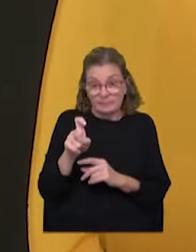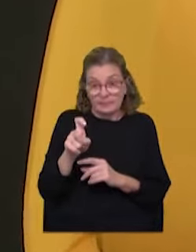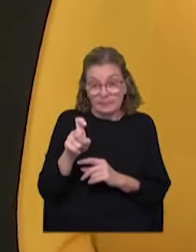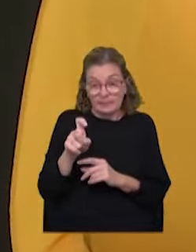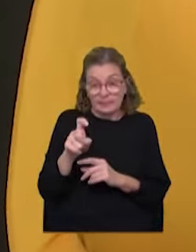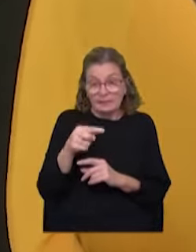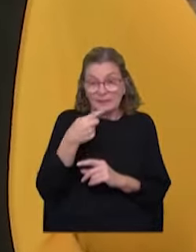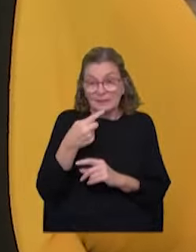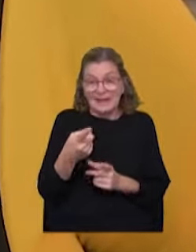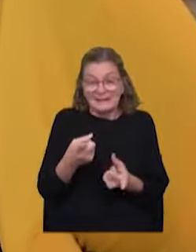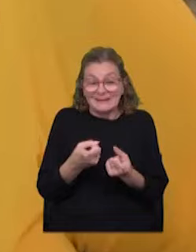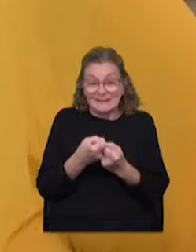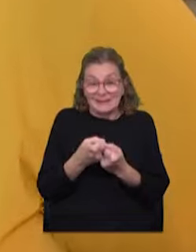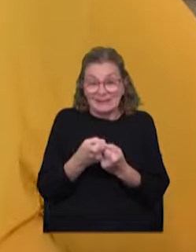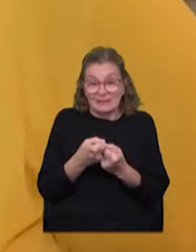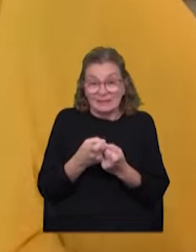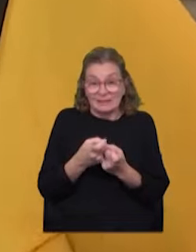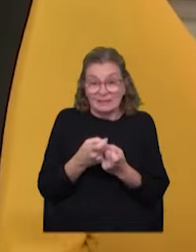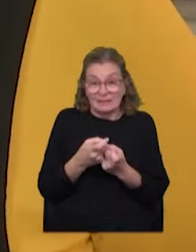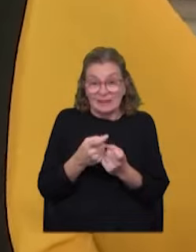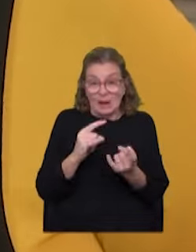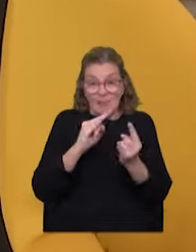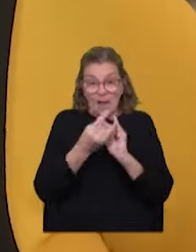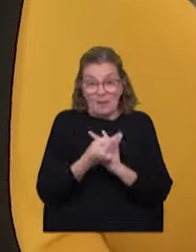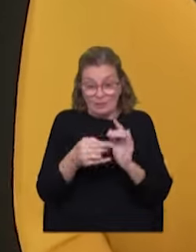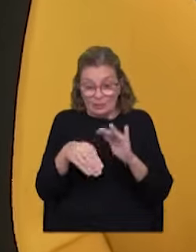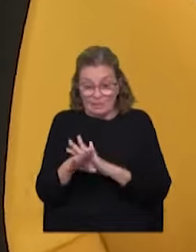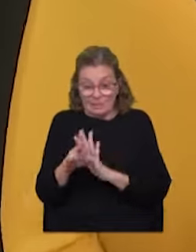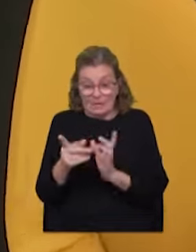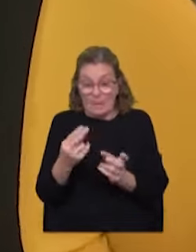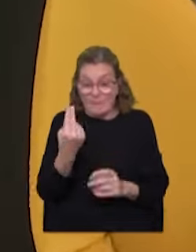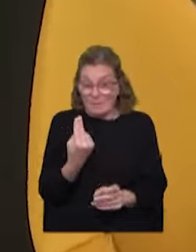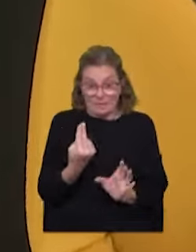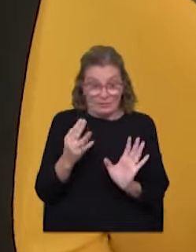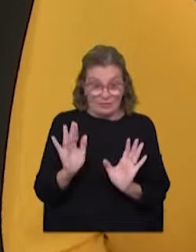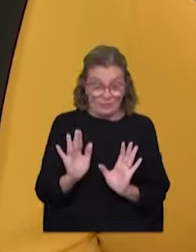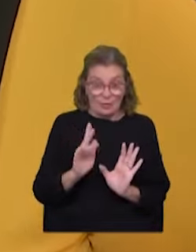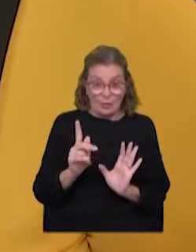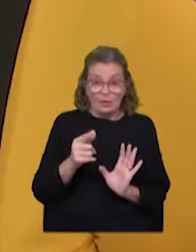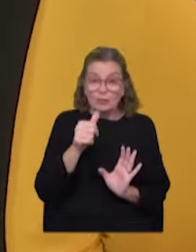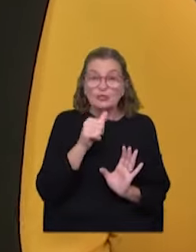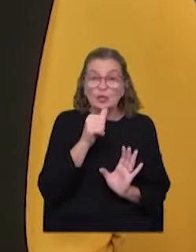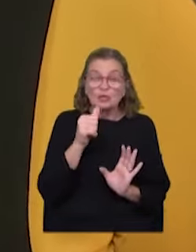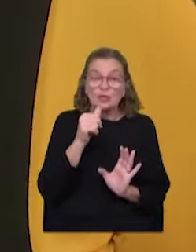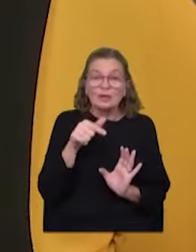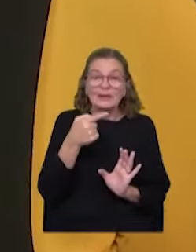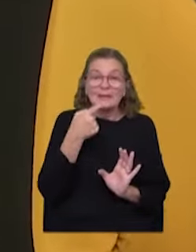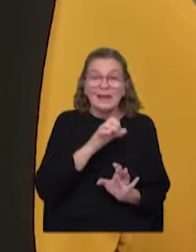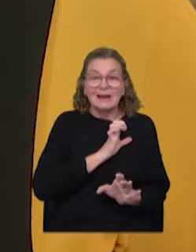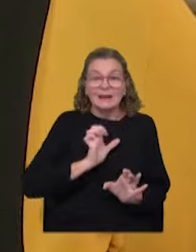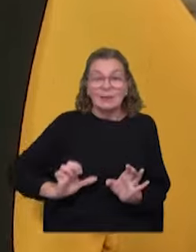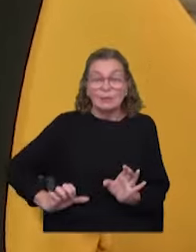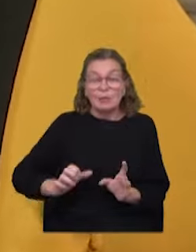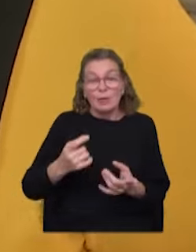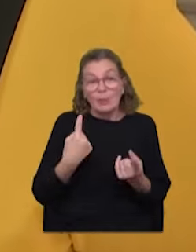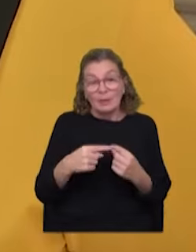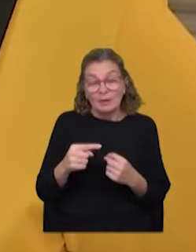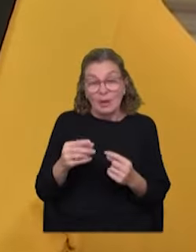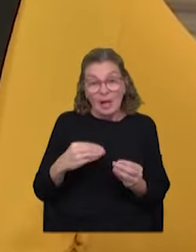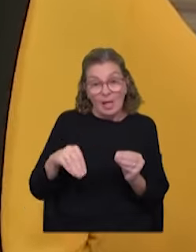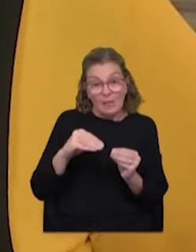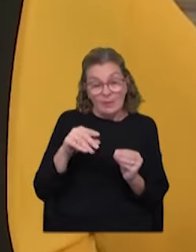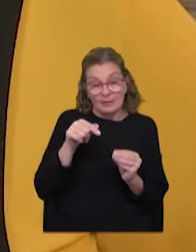soberanía necesita Venia parlamentaria este no no no es una resolución que pueda tomar el poder ejecutivo Pero además de